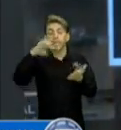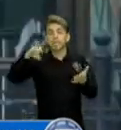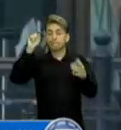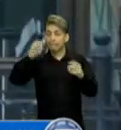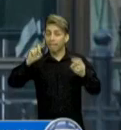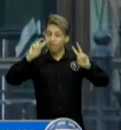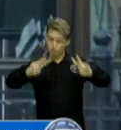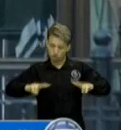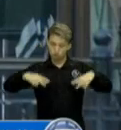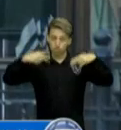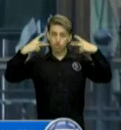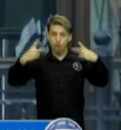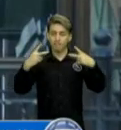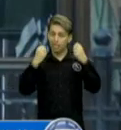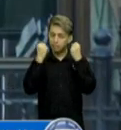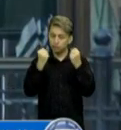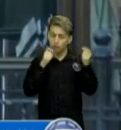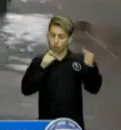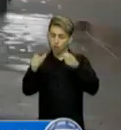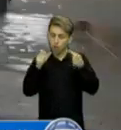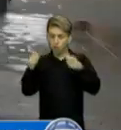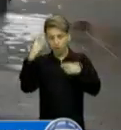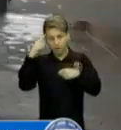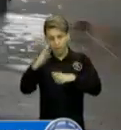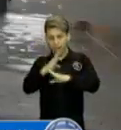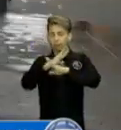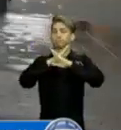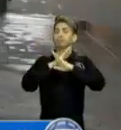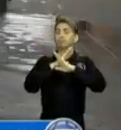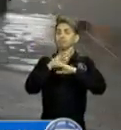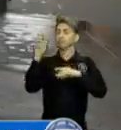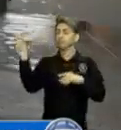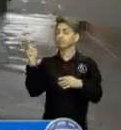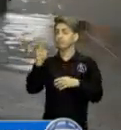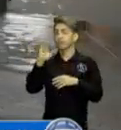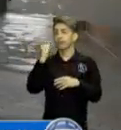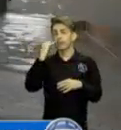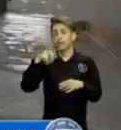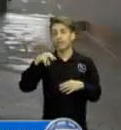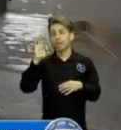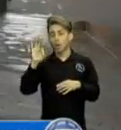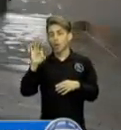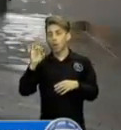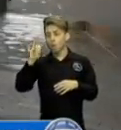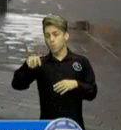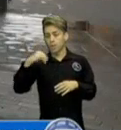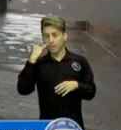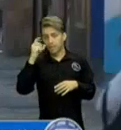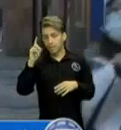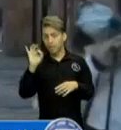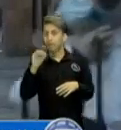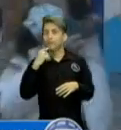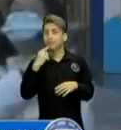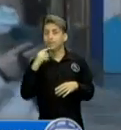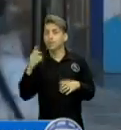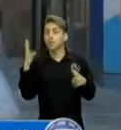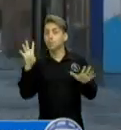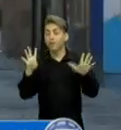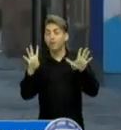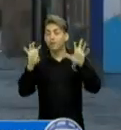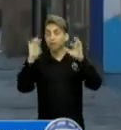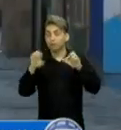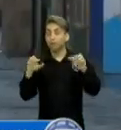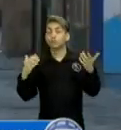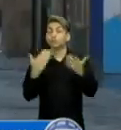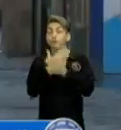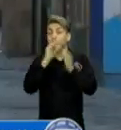esfuerzos en control y prevención. Fuera del Reino Unido se han registrado 9 casos de la infección con la nueva cepa en Dinamarca, 1 caso en